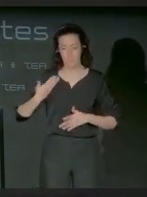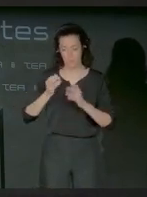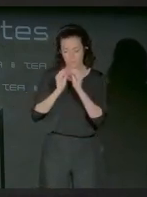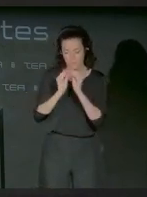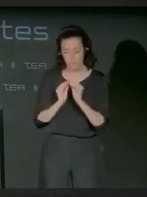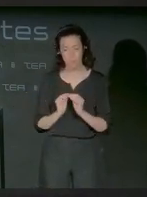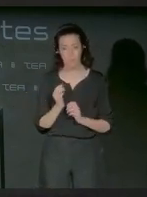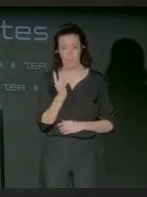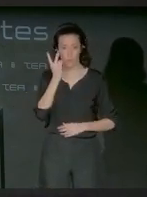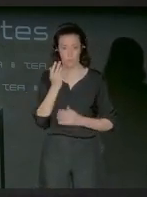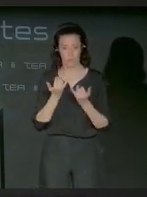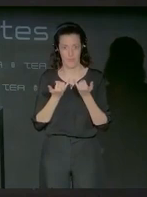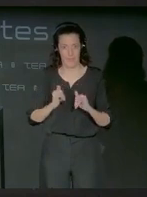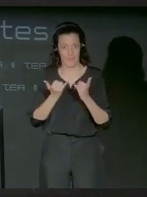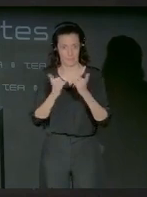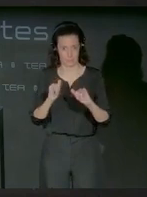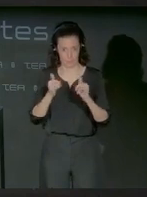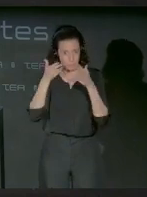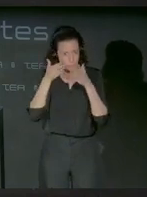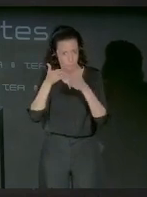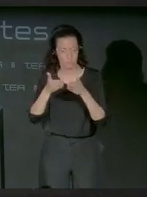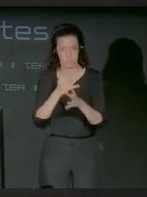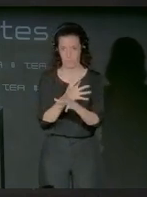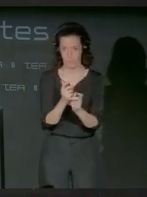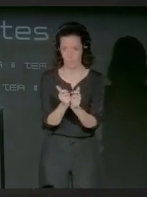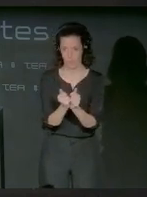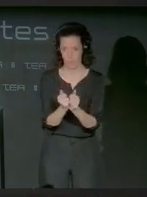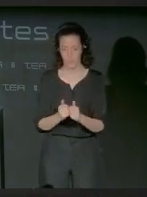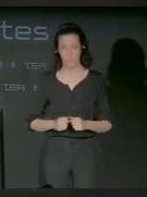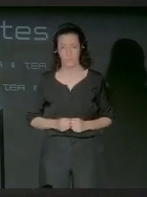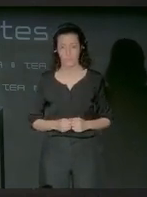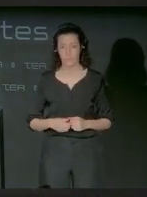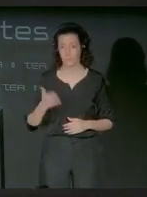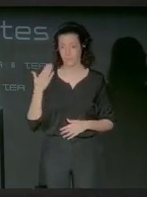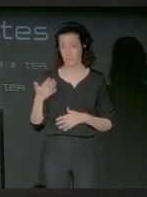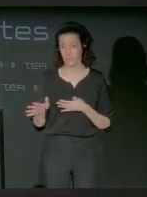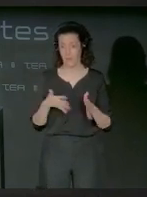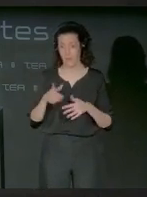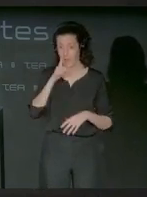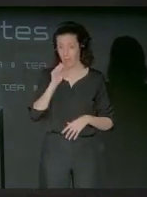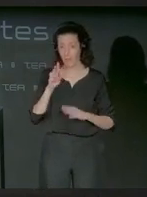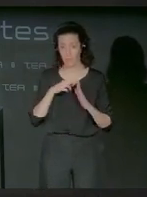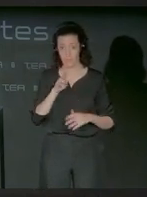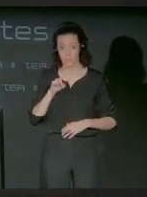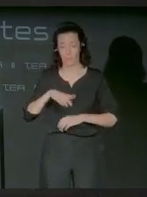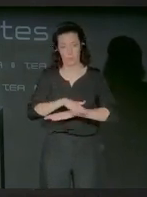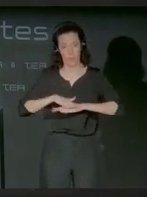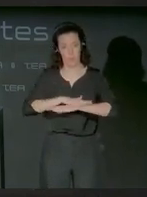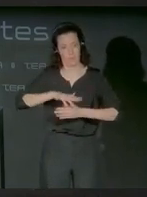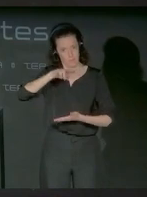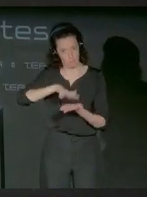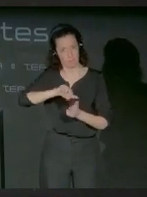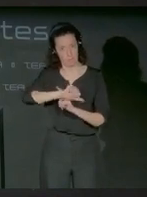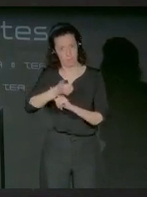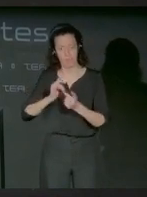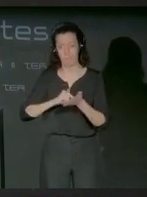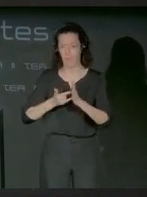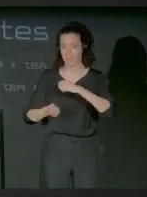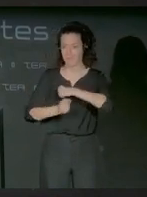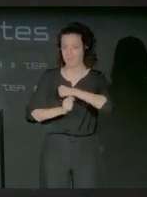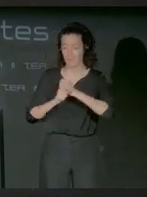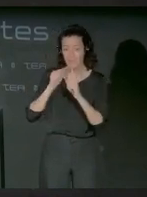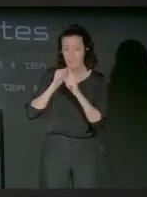dos eventos centrados en el mismo el gobierno aprobó en marzo de 2021 un plan estratégico para el sector audiovisual El